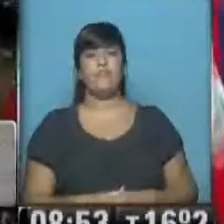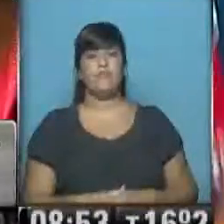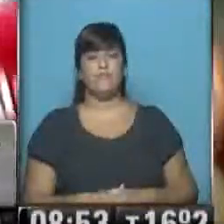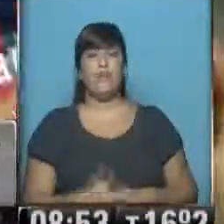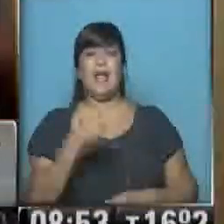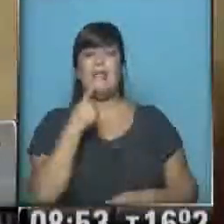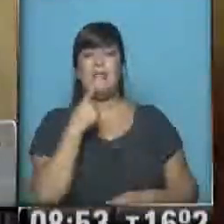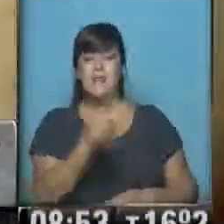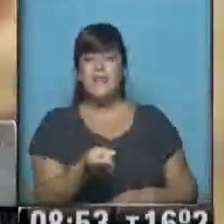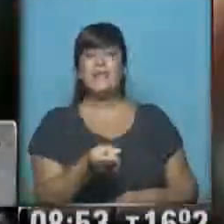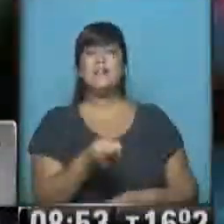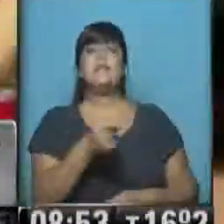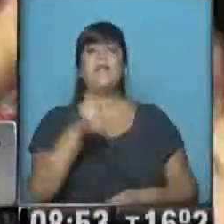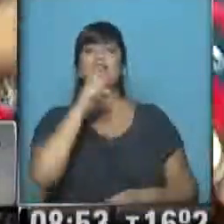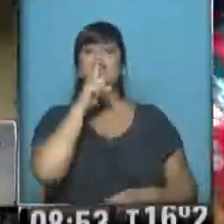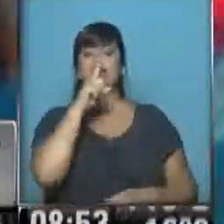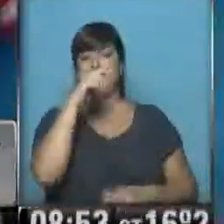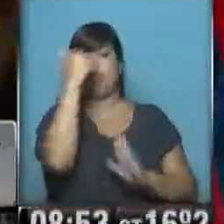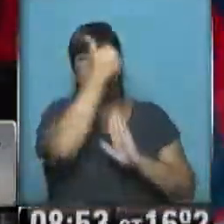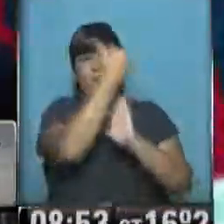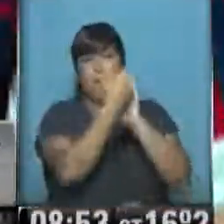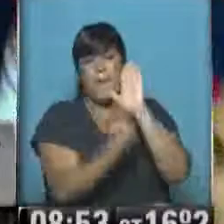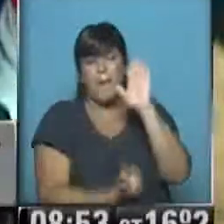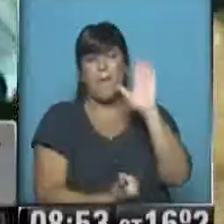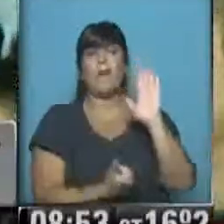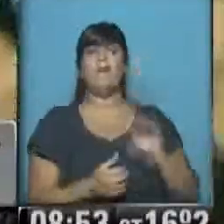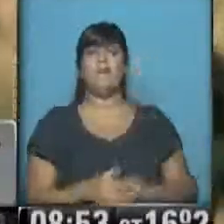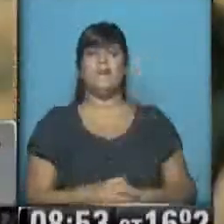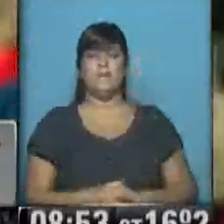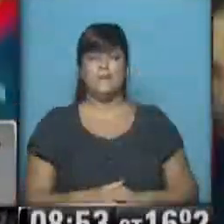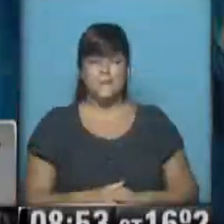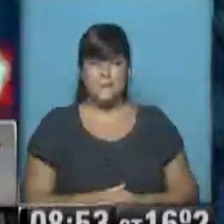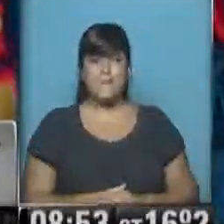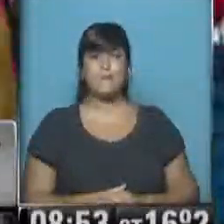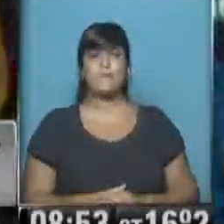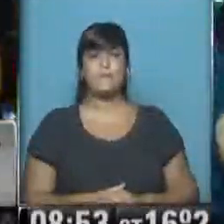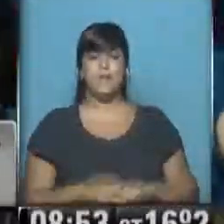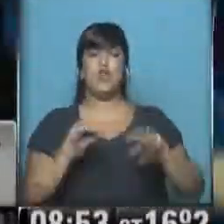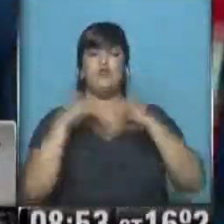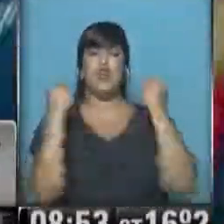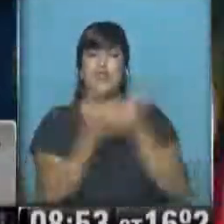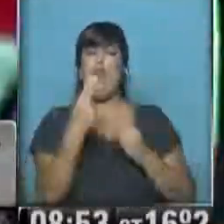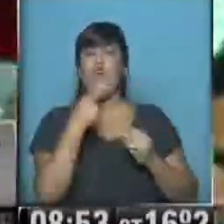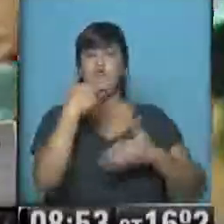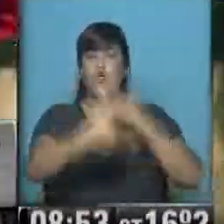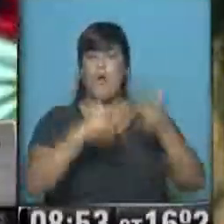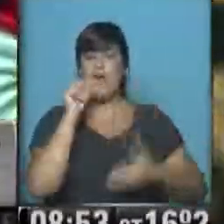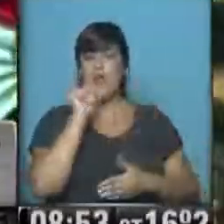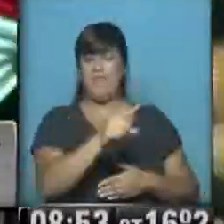allí el Estadio Centenario, con Torrico, Catalán, Seto, Caruso y más, Mercier Ortigosa, Villalba,